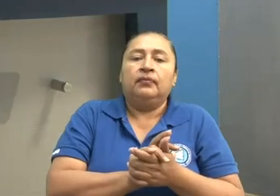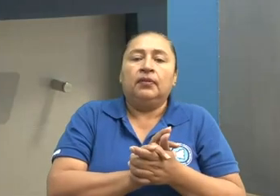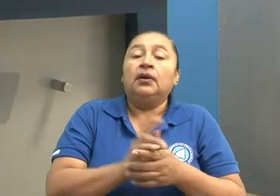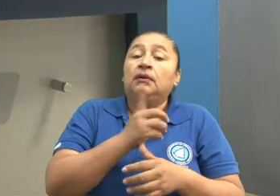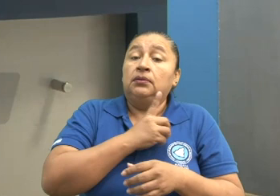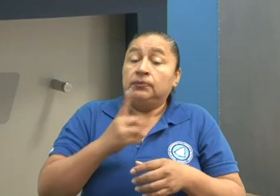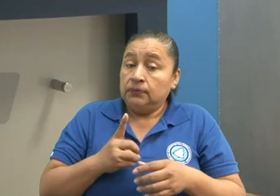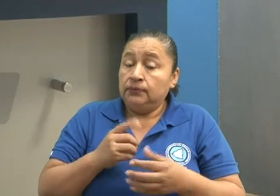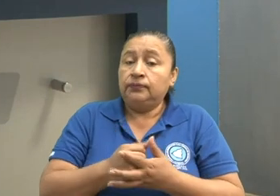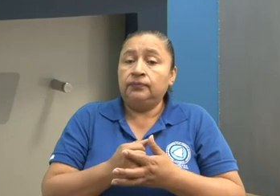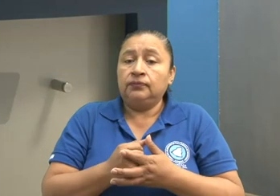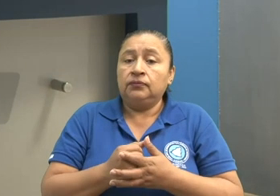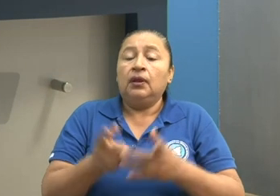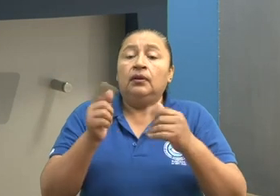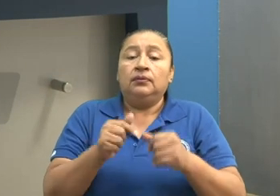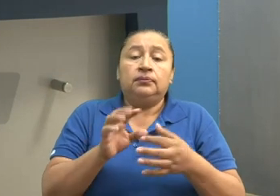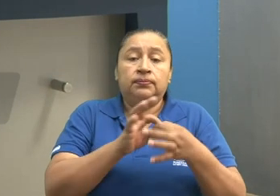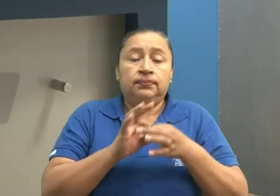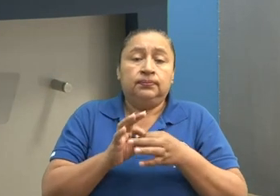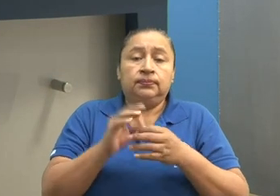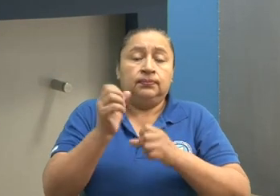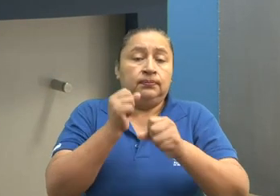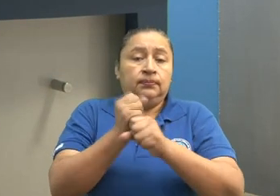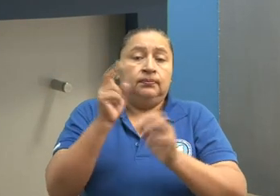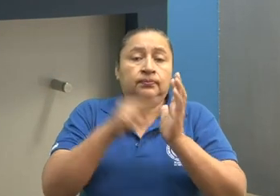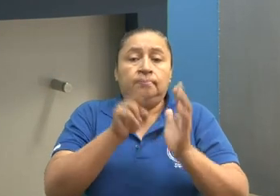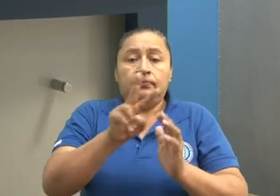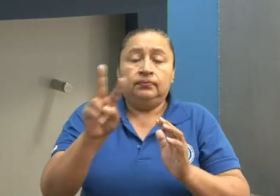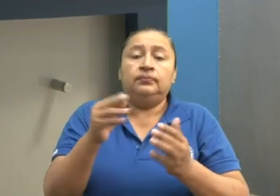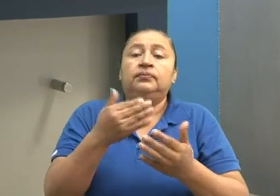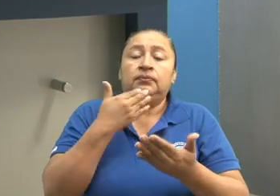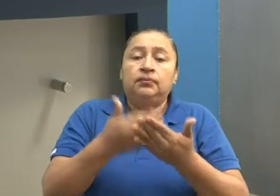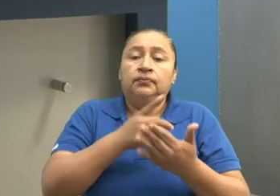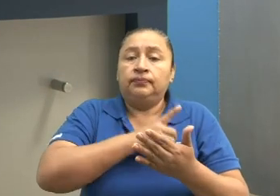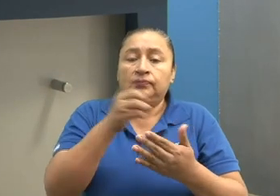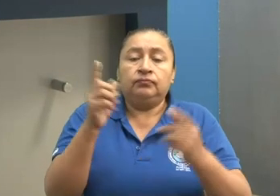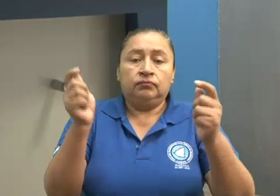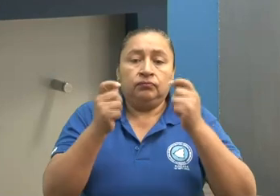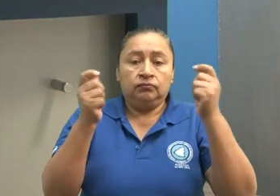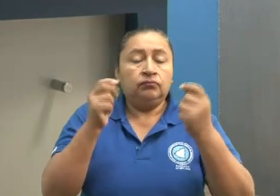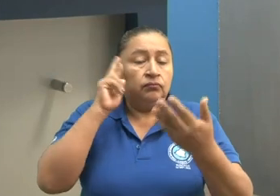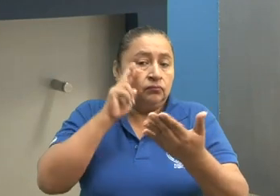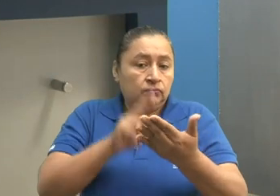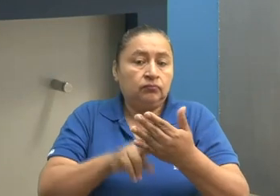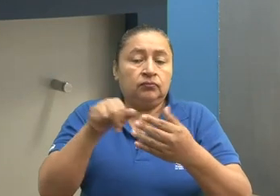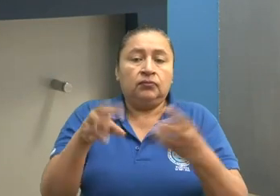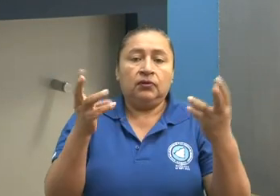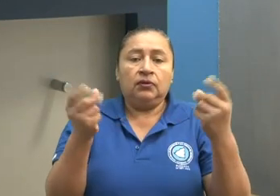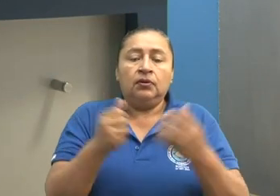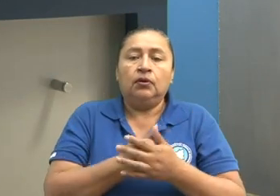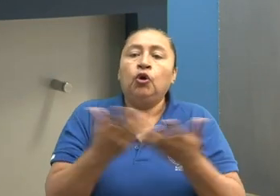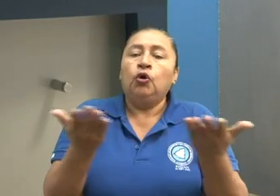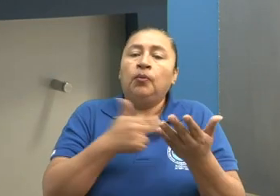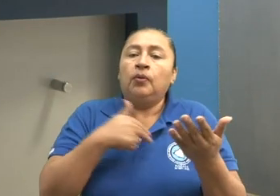pues bueno, a riesgo de la obviedad, ¿no? 2022, gracias a Dios, conmemorando esta fecha. ¿Cómo lo